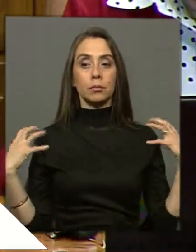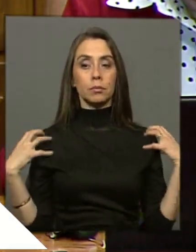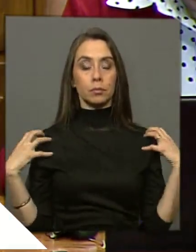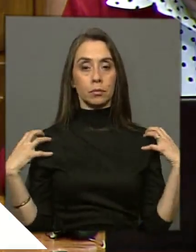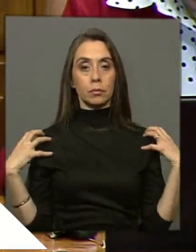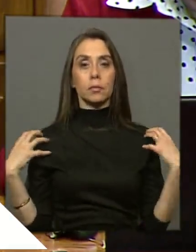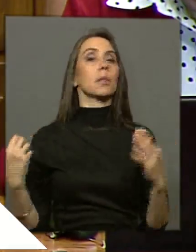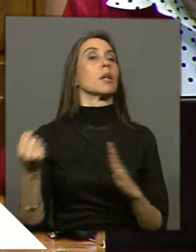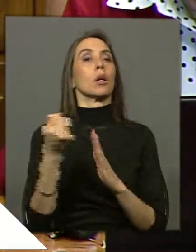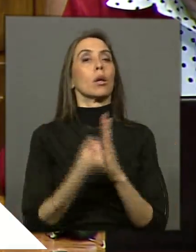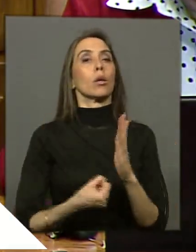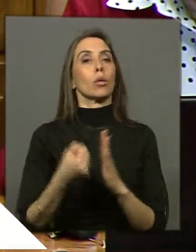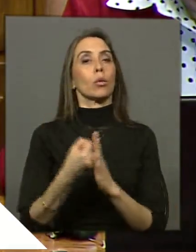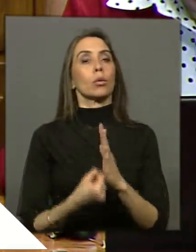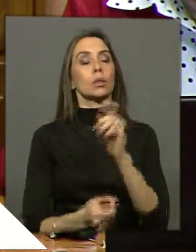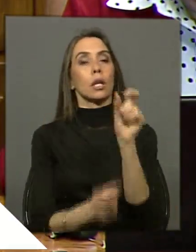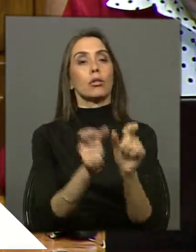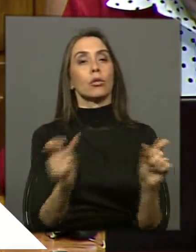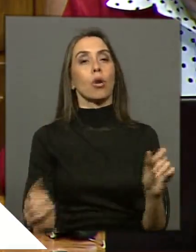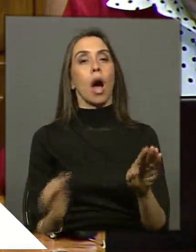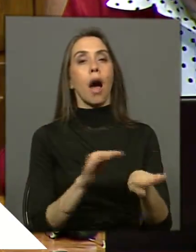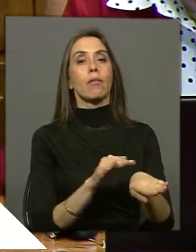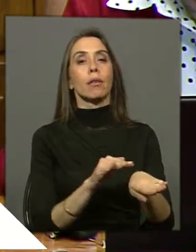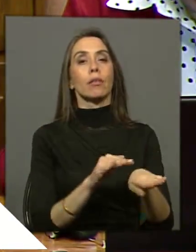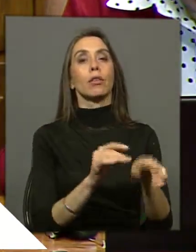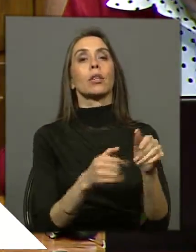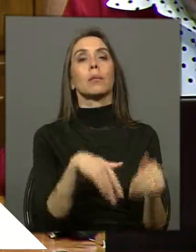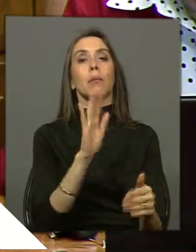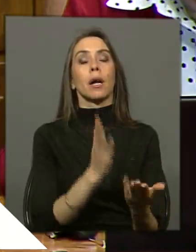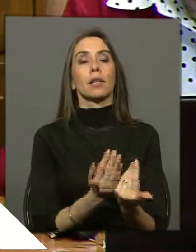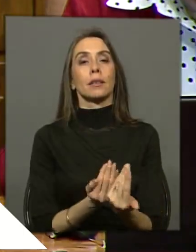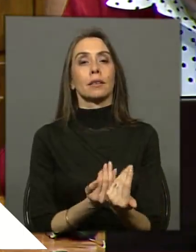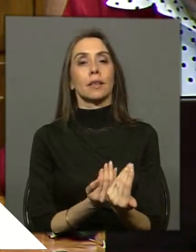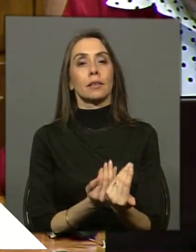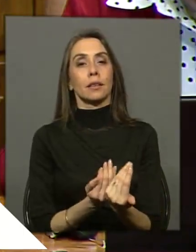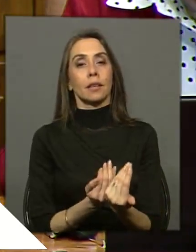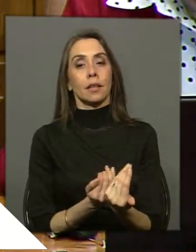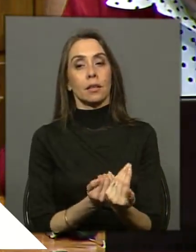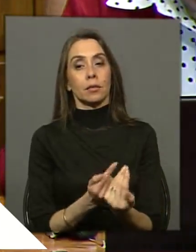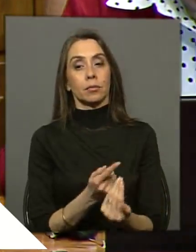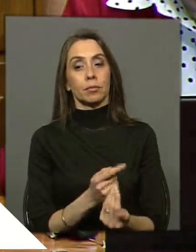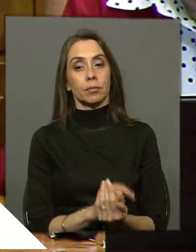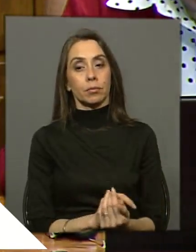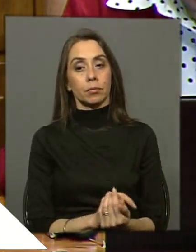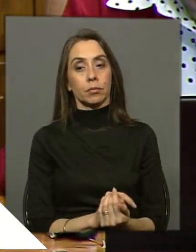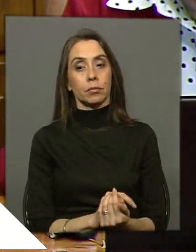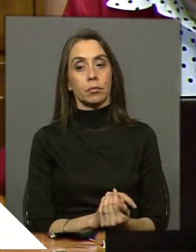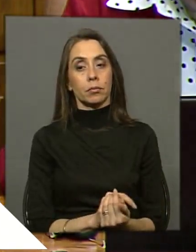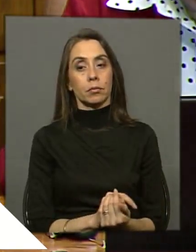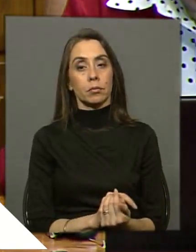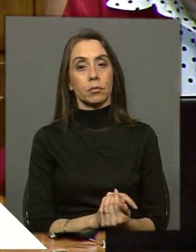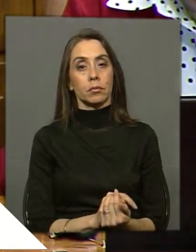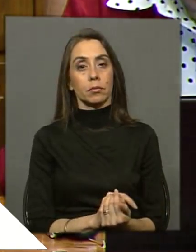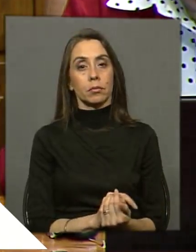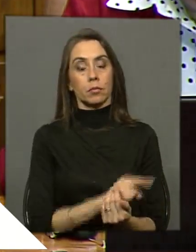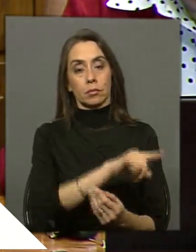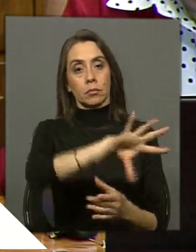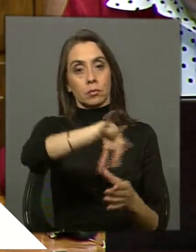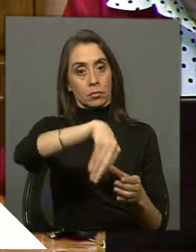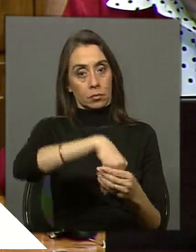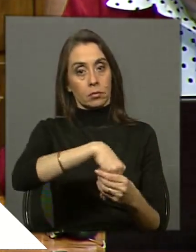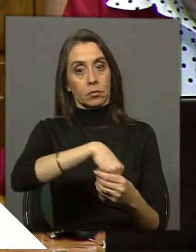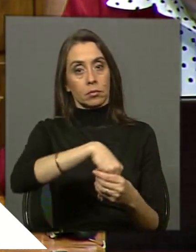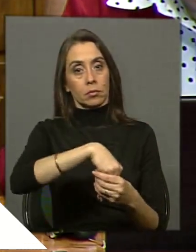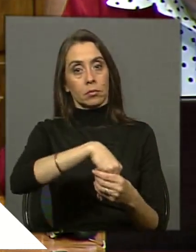en la lucha de quienes más necesitan, que son aquellos que están insertos incluso